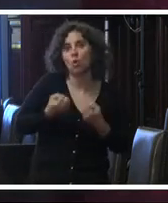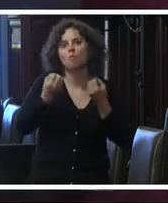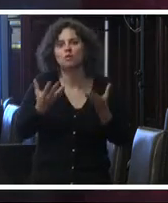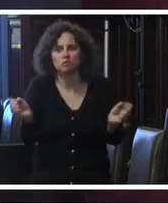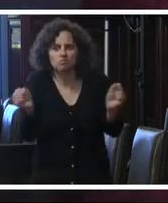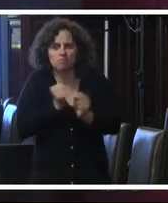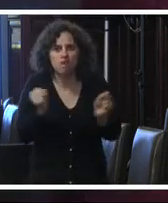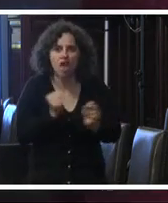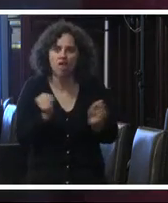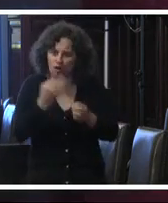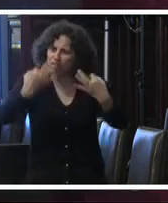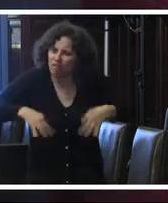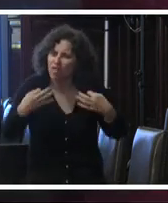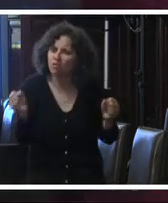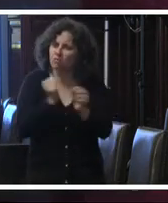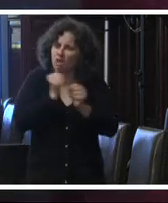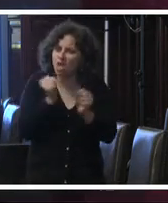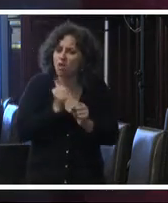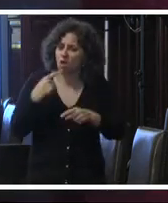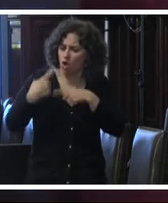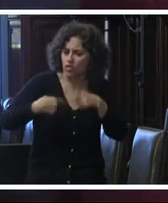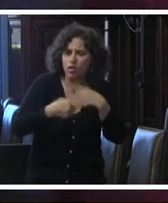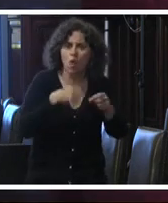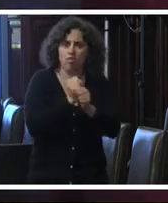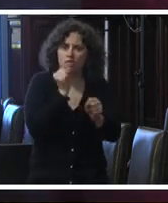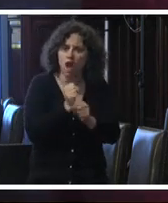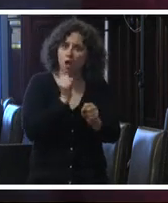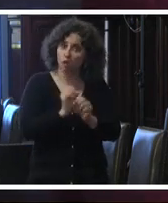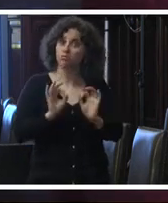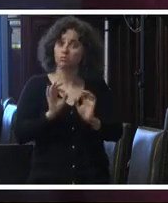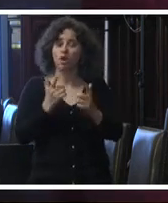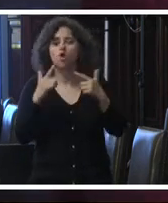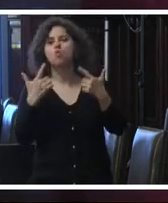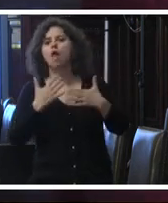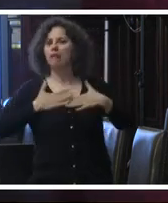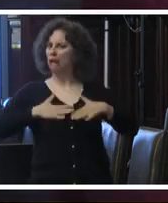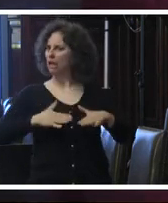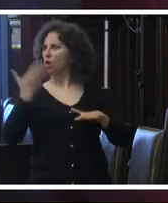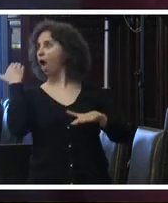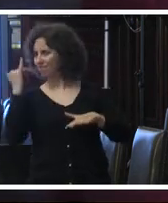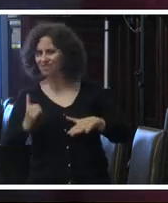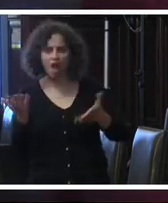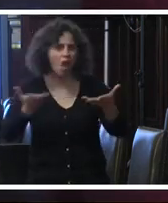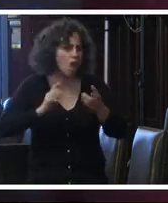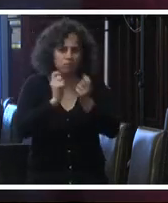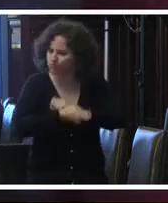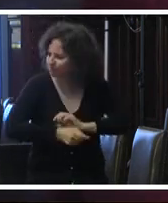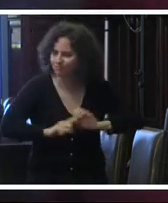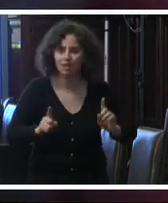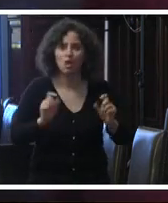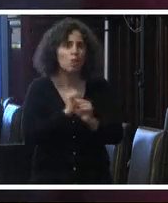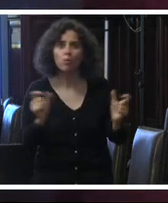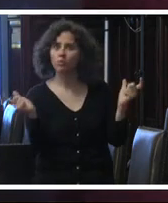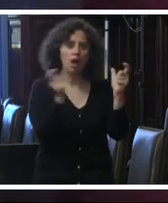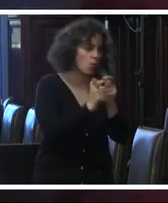mucho miedo nosotros, de verdad, de continuar nuestro trabajo. Ya no tenemos esa tranquilidad de antes. Ya no podemos